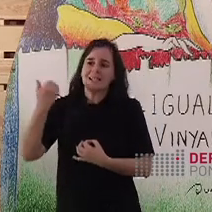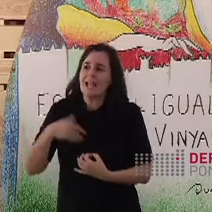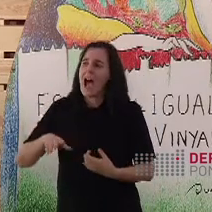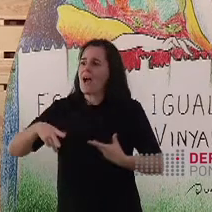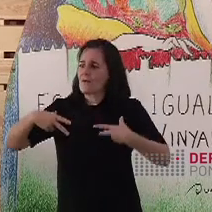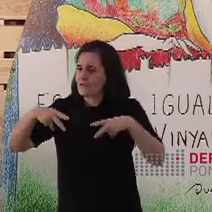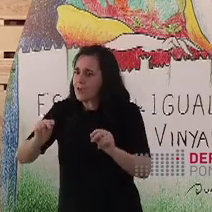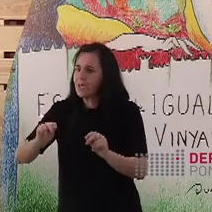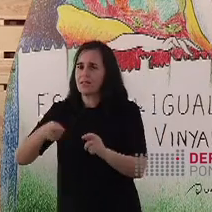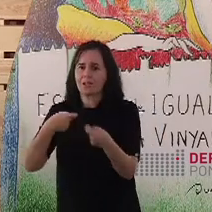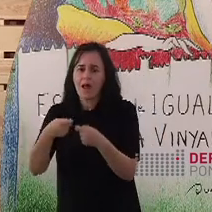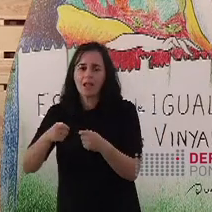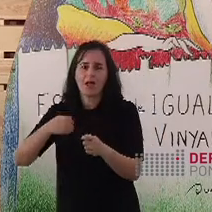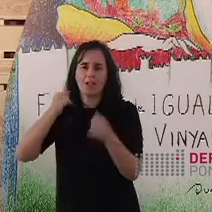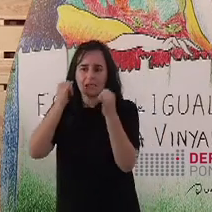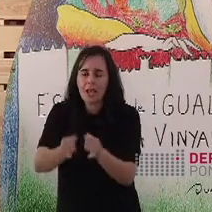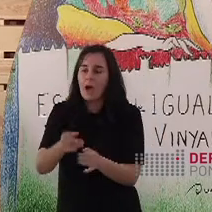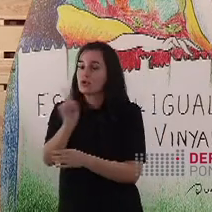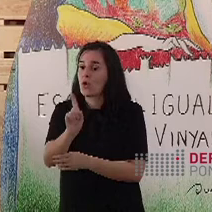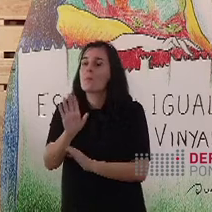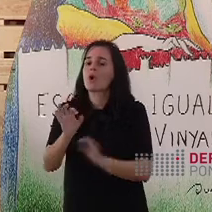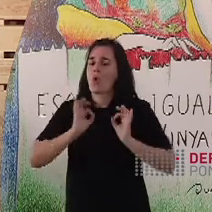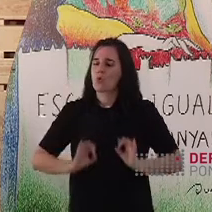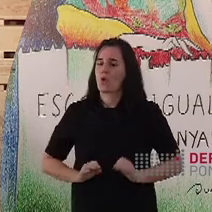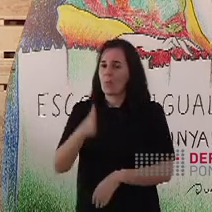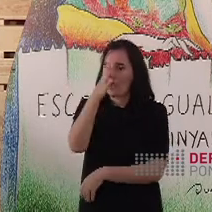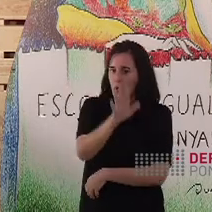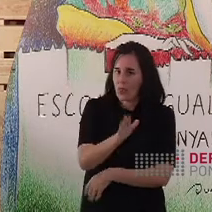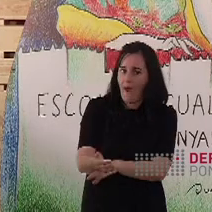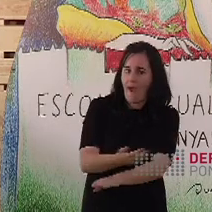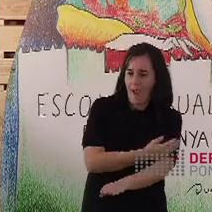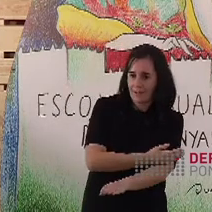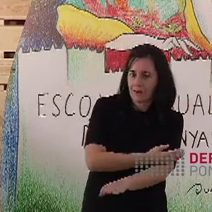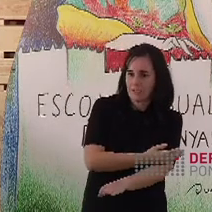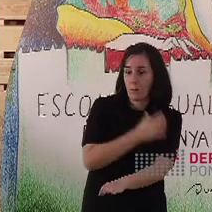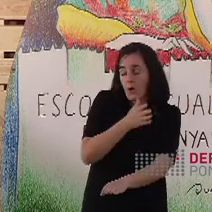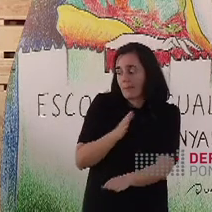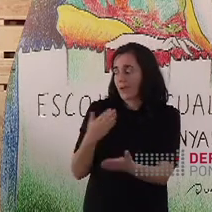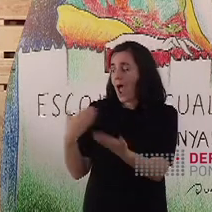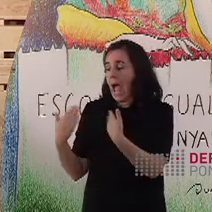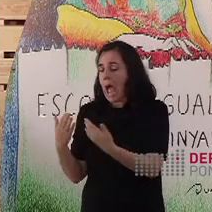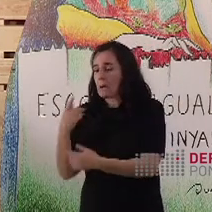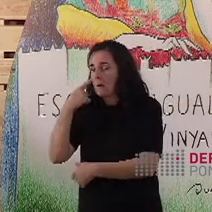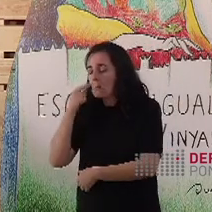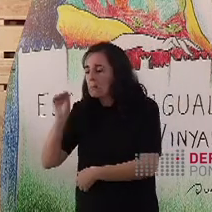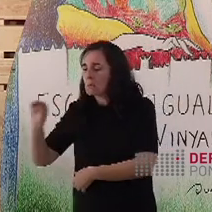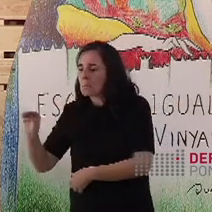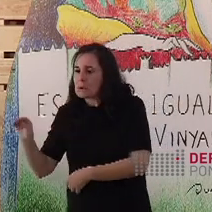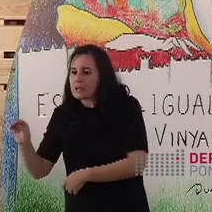chegada para a súa explotación sexual. E ele o denunciou nese momento porque o falou con ela e a partir de aí pues,